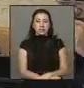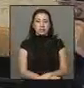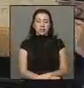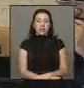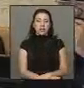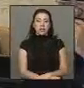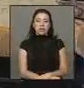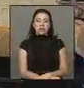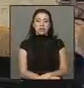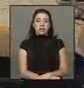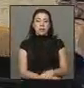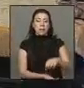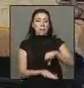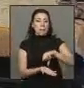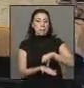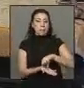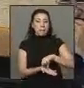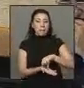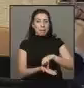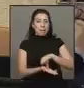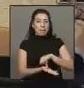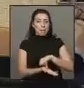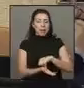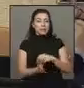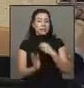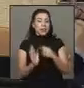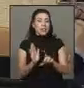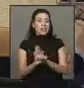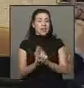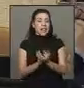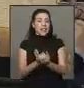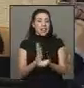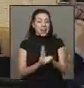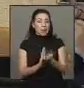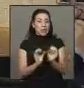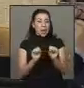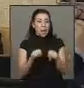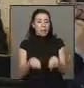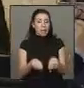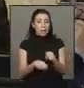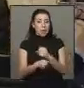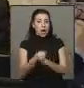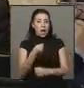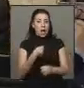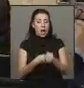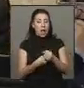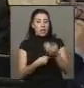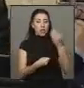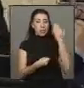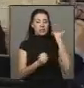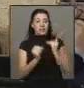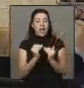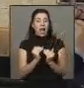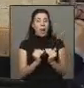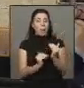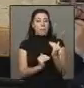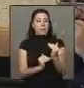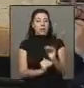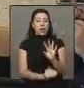El país, según la ley de reajuste que aprobamos el año pasado, iba a